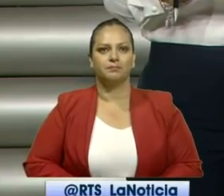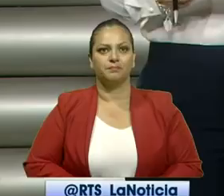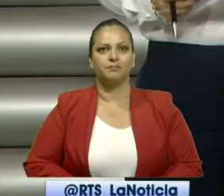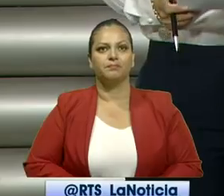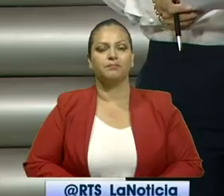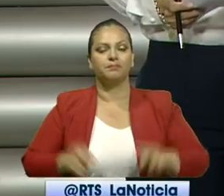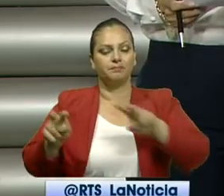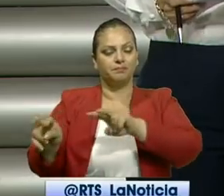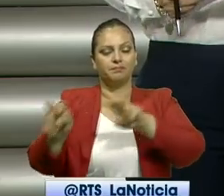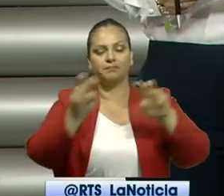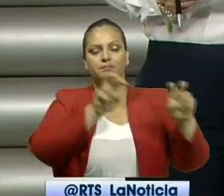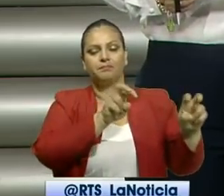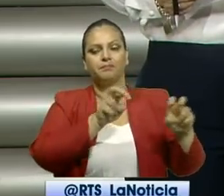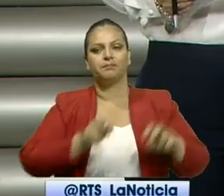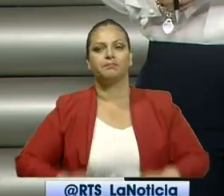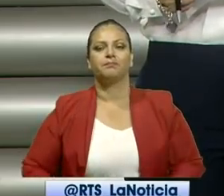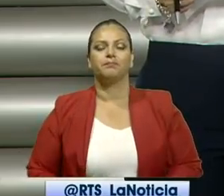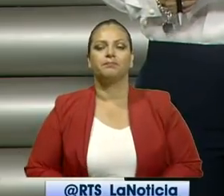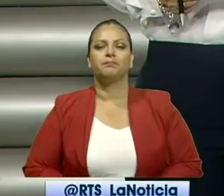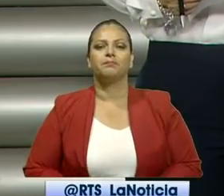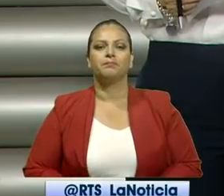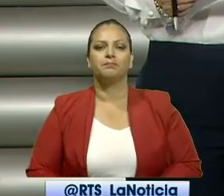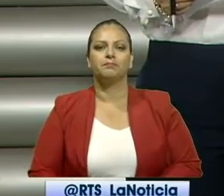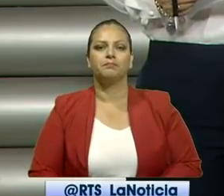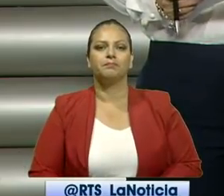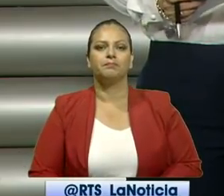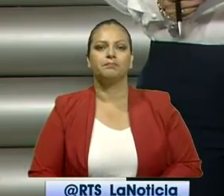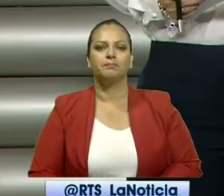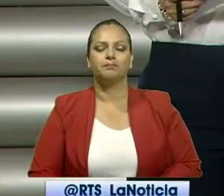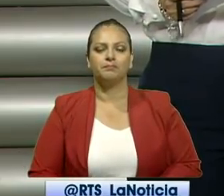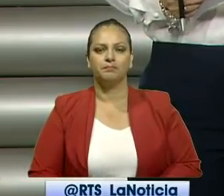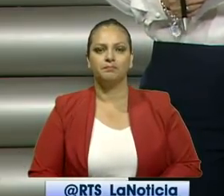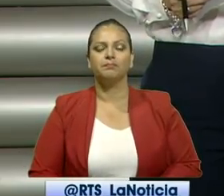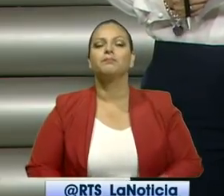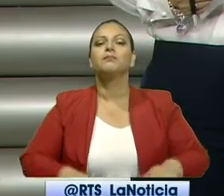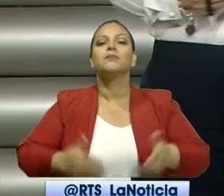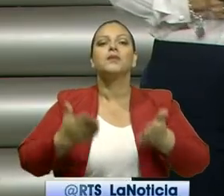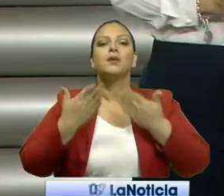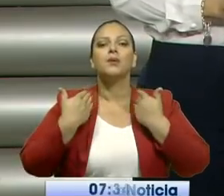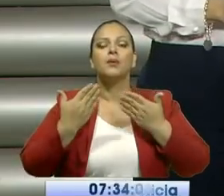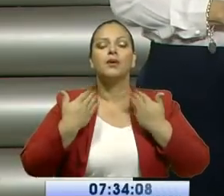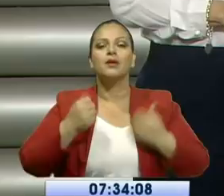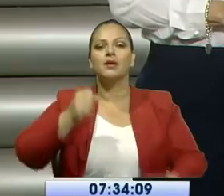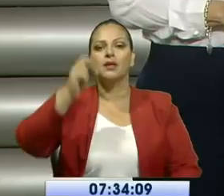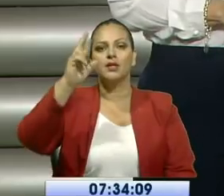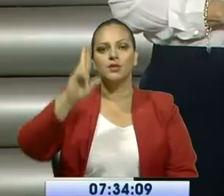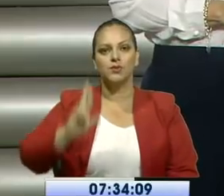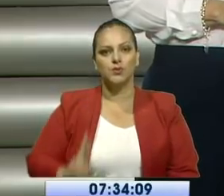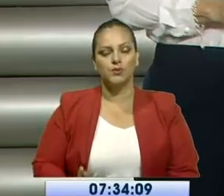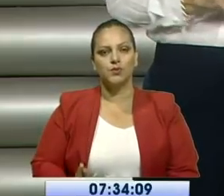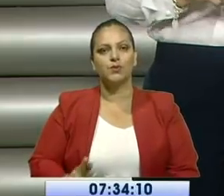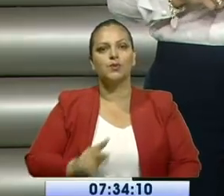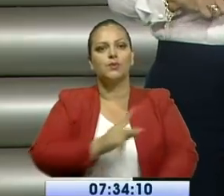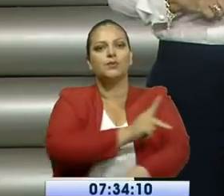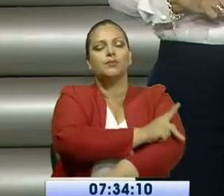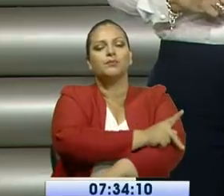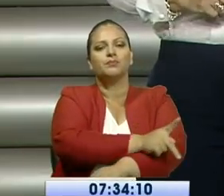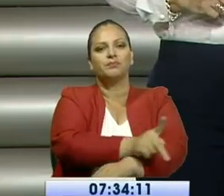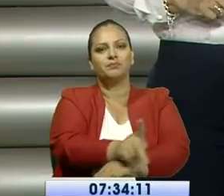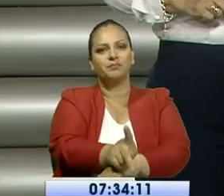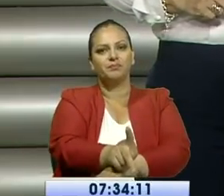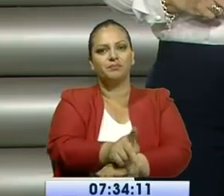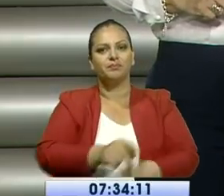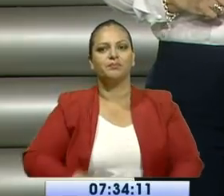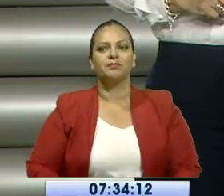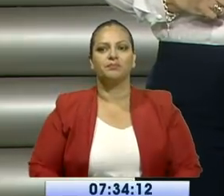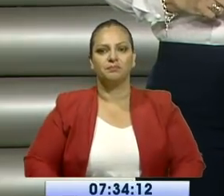sí, vamos a ver la nota acerca del aparatoso accidente de tránsito que se registró, Adriana, en la vía perimetral. Enseguida los